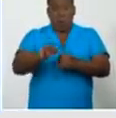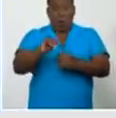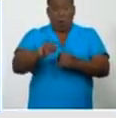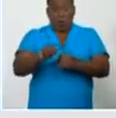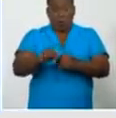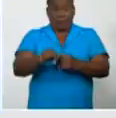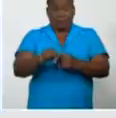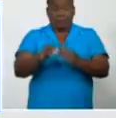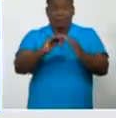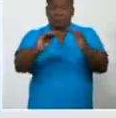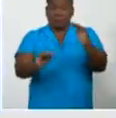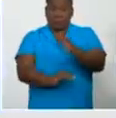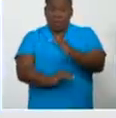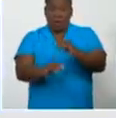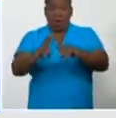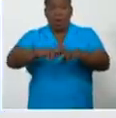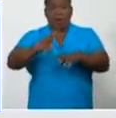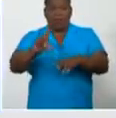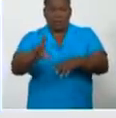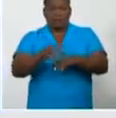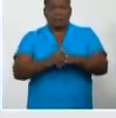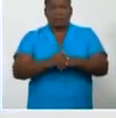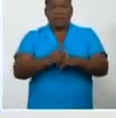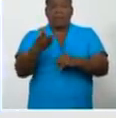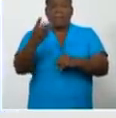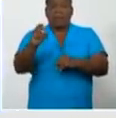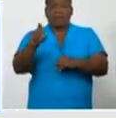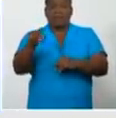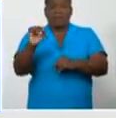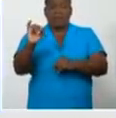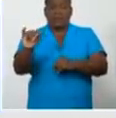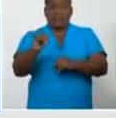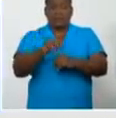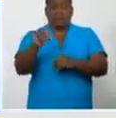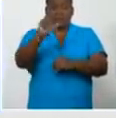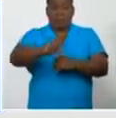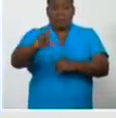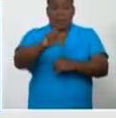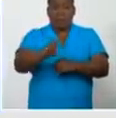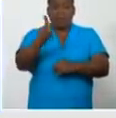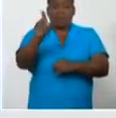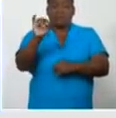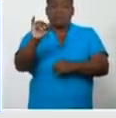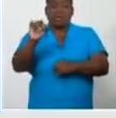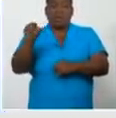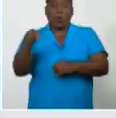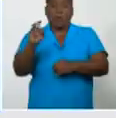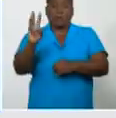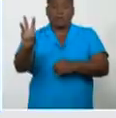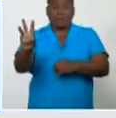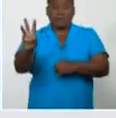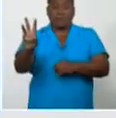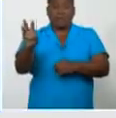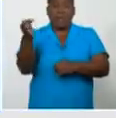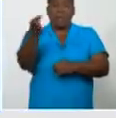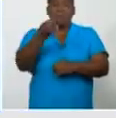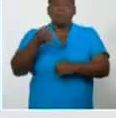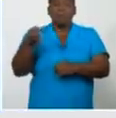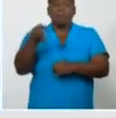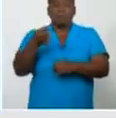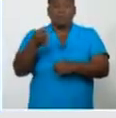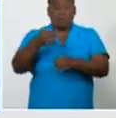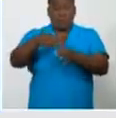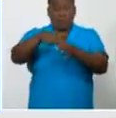con 20,6, en Camagüey con 16,3 y en el municipio especial